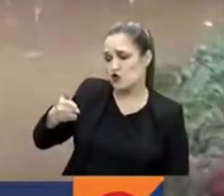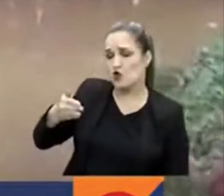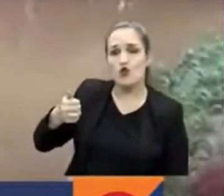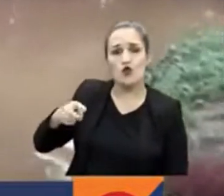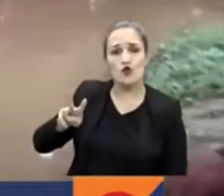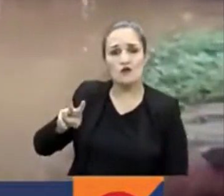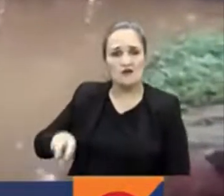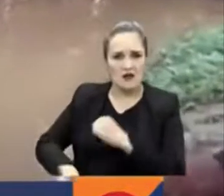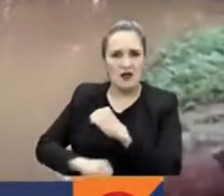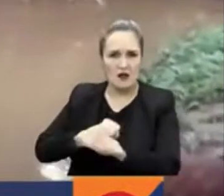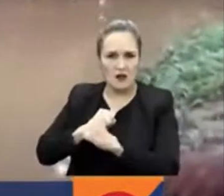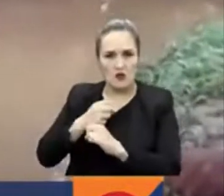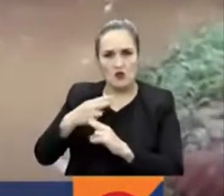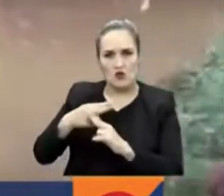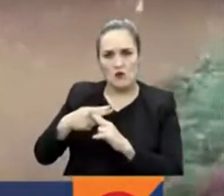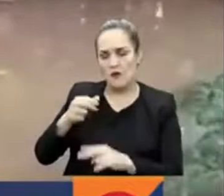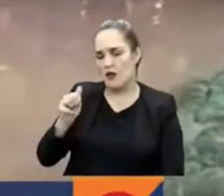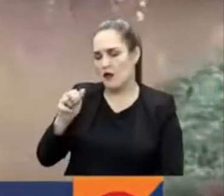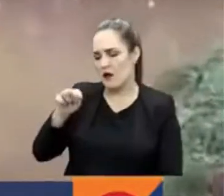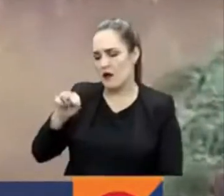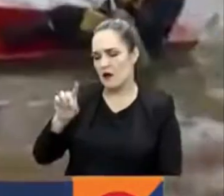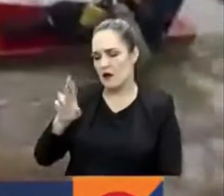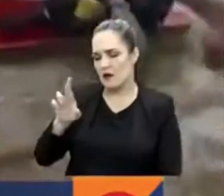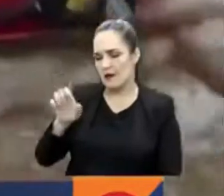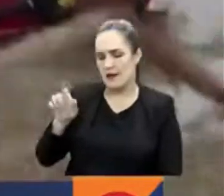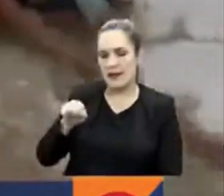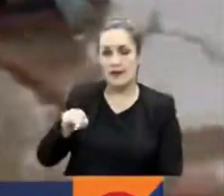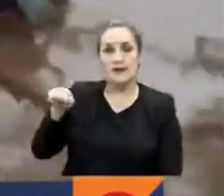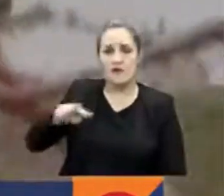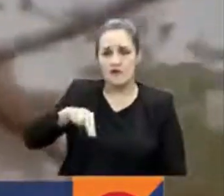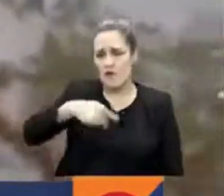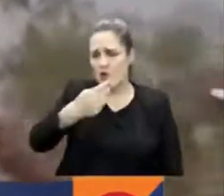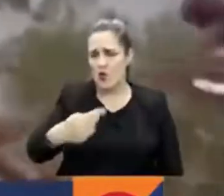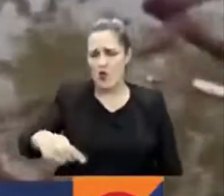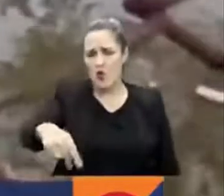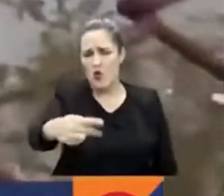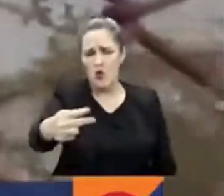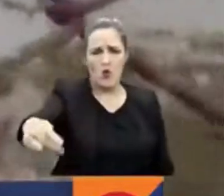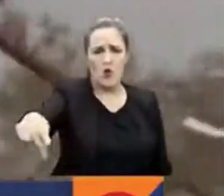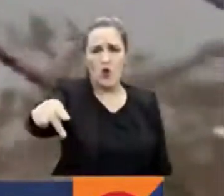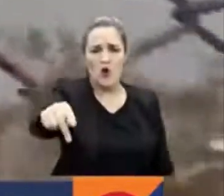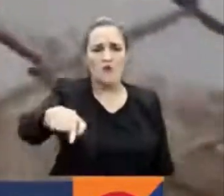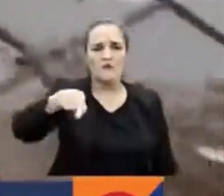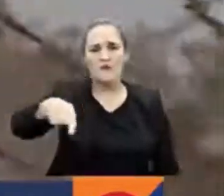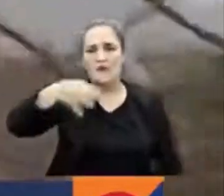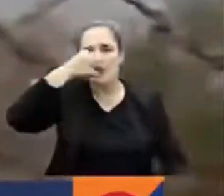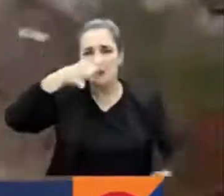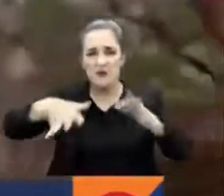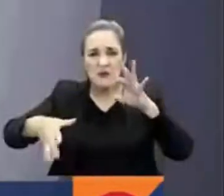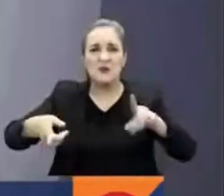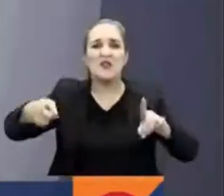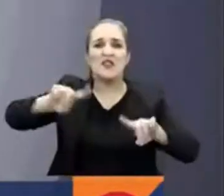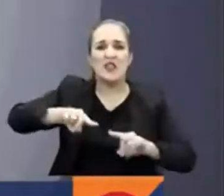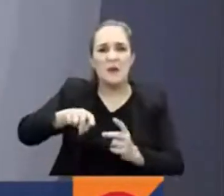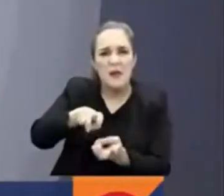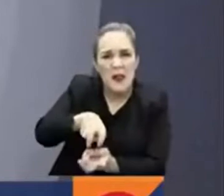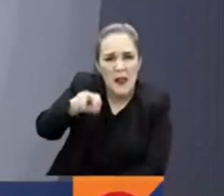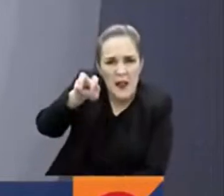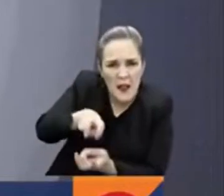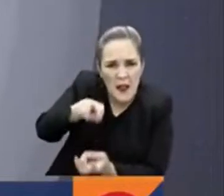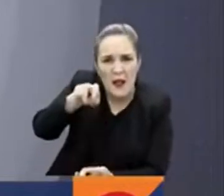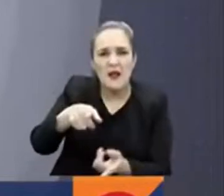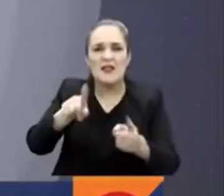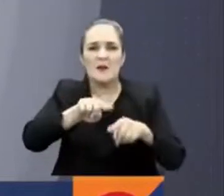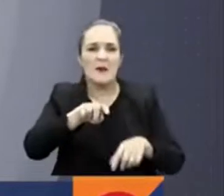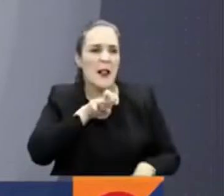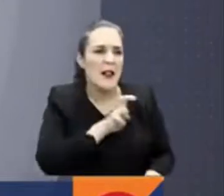por la creciente súbita de caño Las Camelias. Lo grave es que la afluente está infestada de babillas y serpientes. 12 horas después